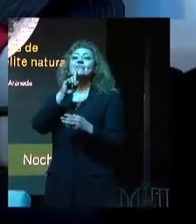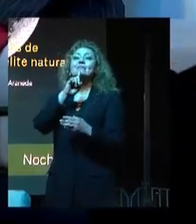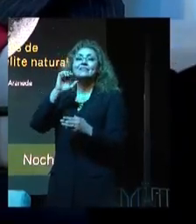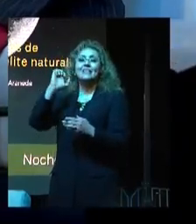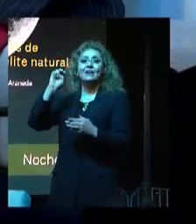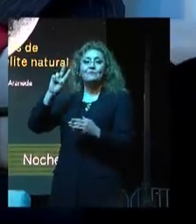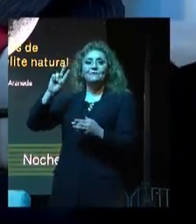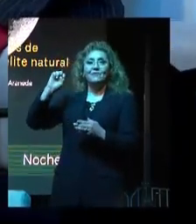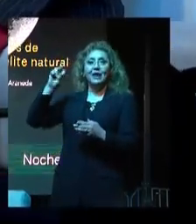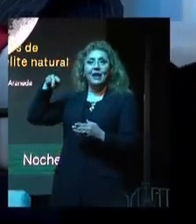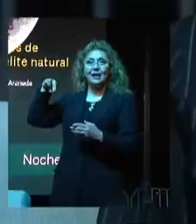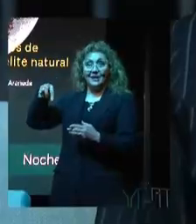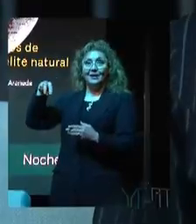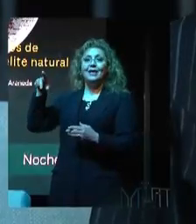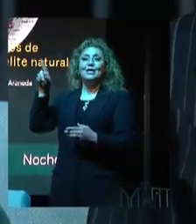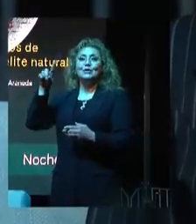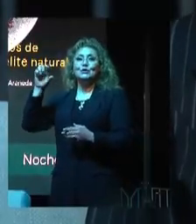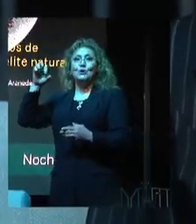ahí,